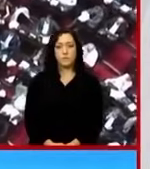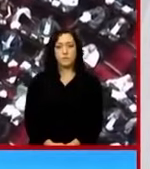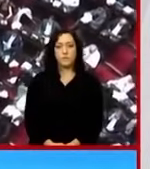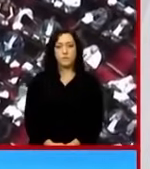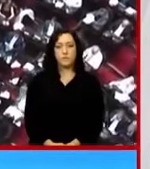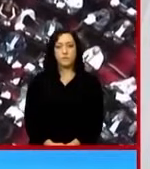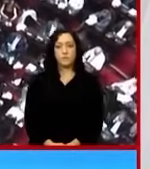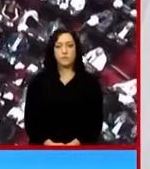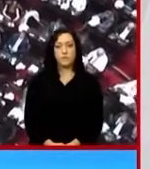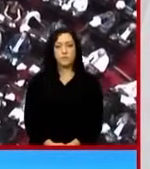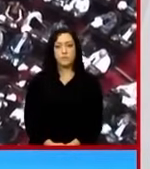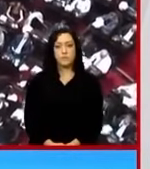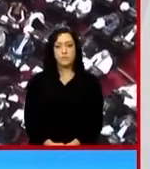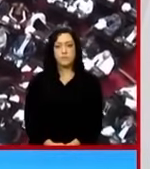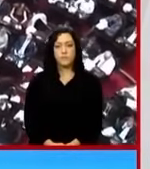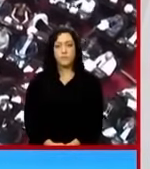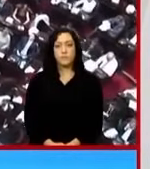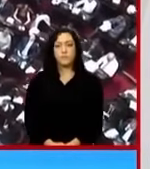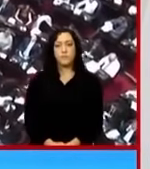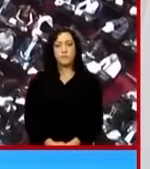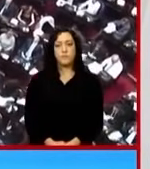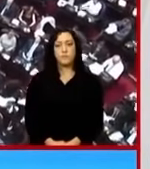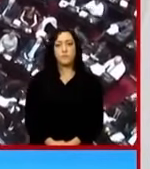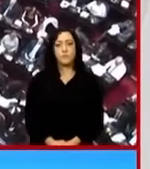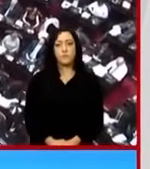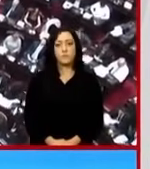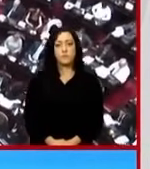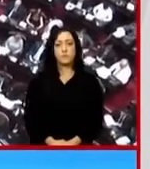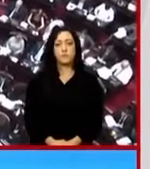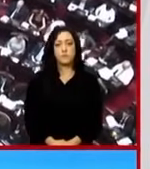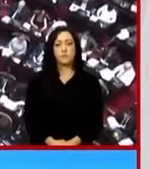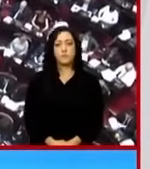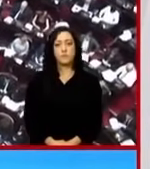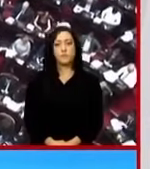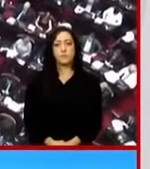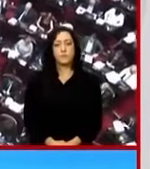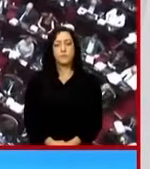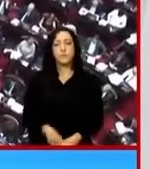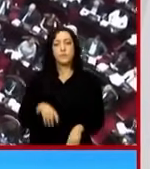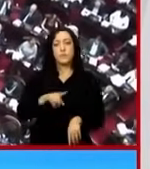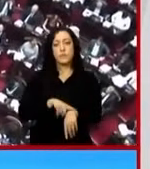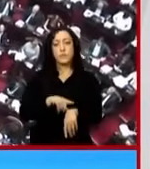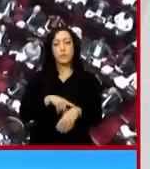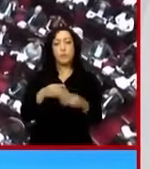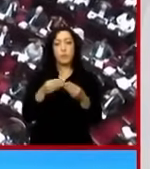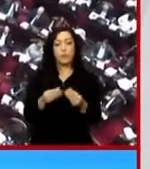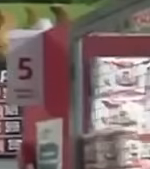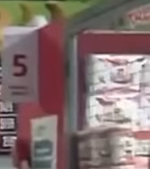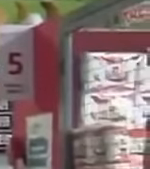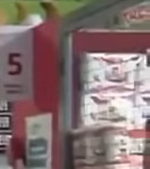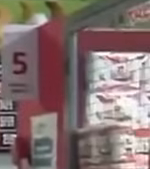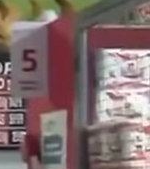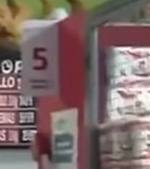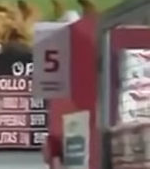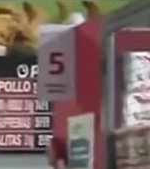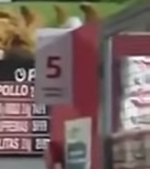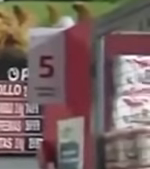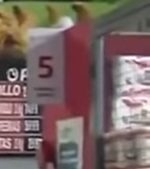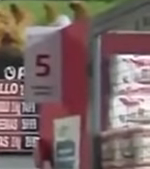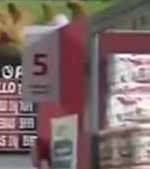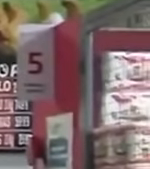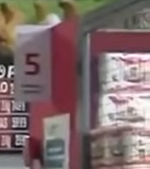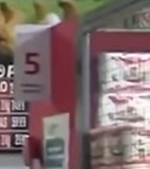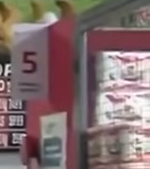Sí, porque hay mucho delay con la comunicación. Vuelvo a Fabián Rubino con el mercado. Fabi.